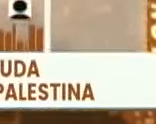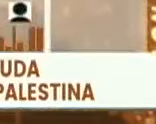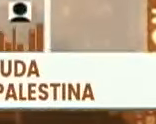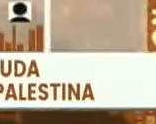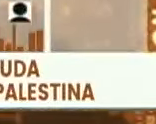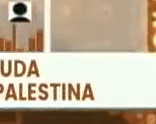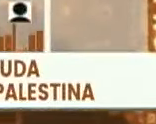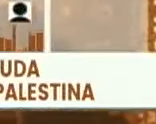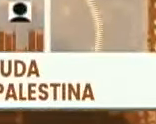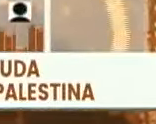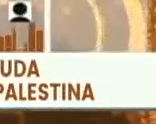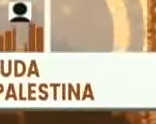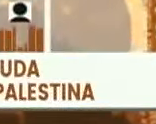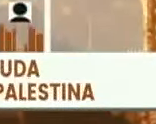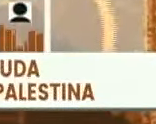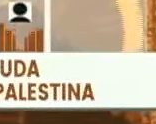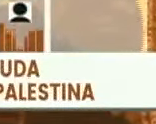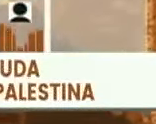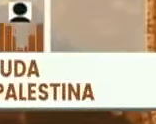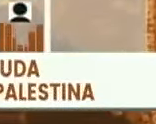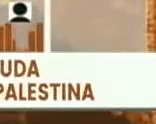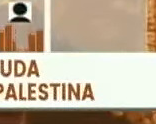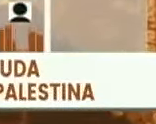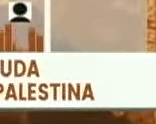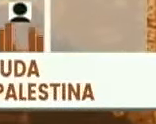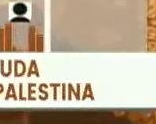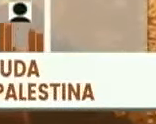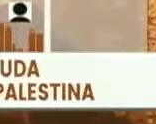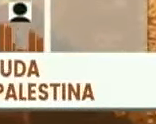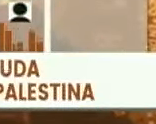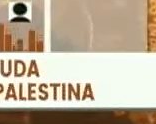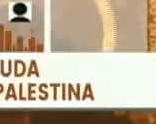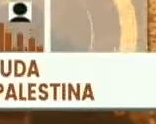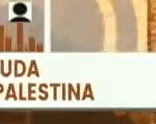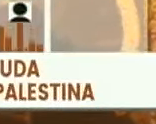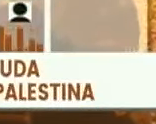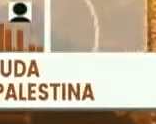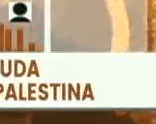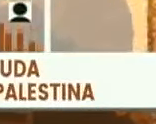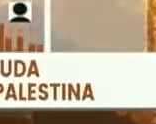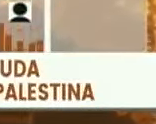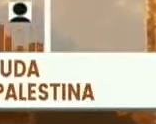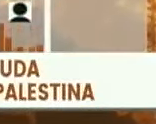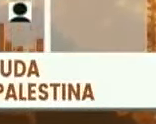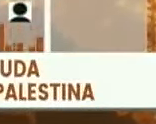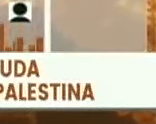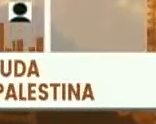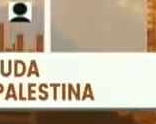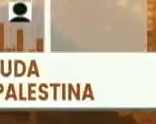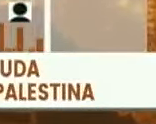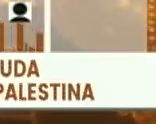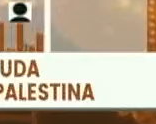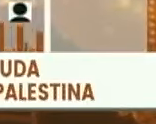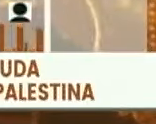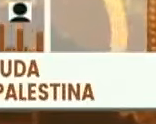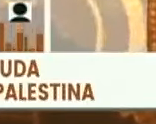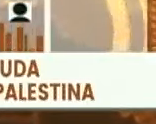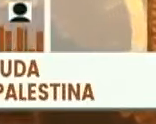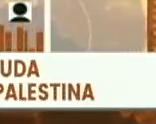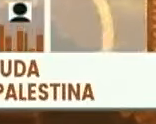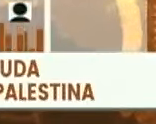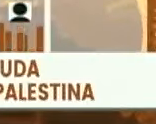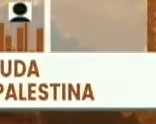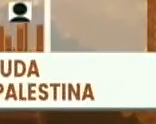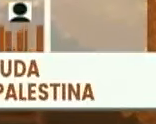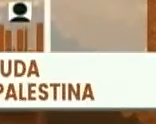los principales elementos para la vida. Estamos hablando de alimentos, aceite, arroz, agua potable. Estamos hablando